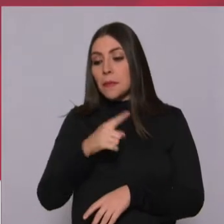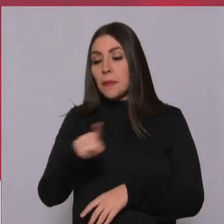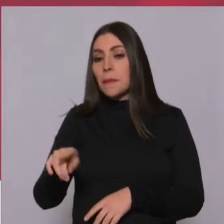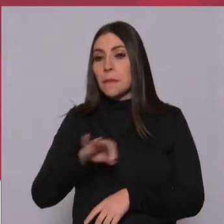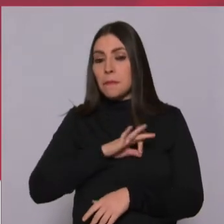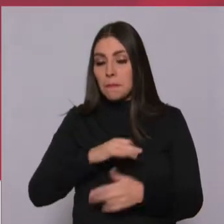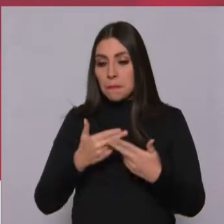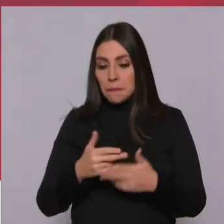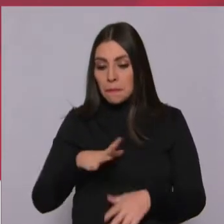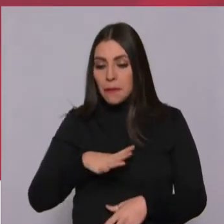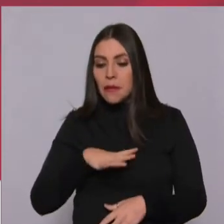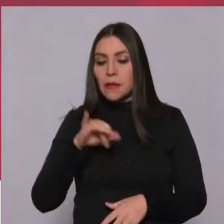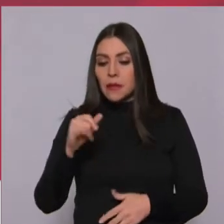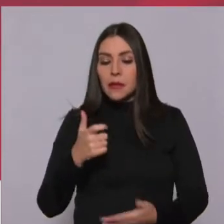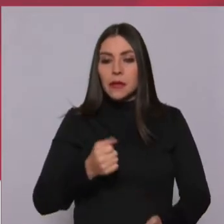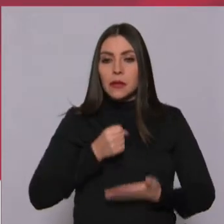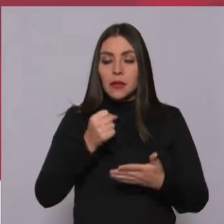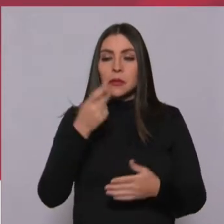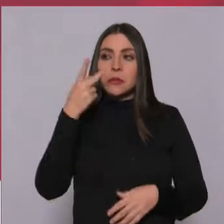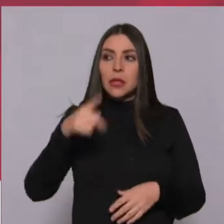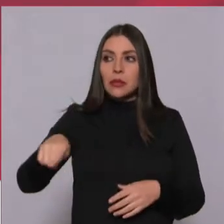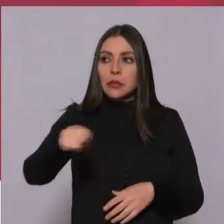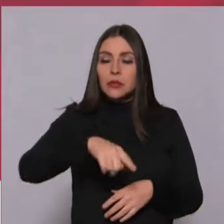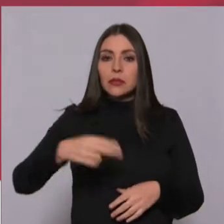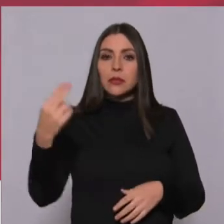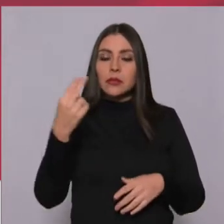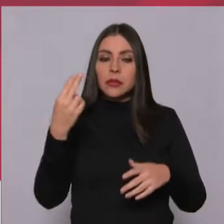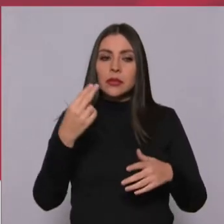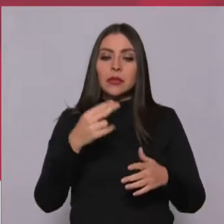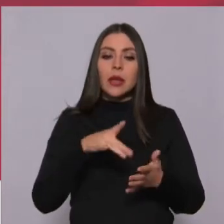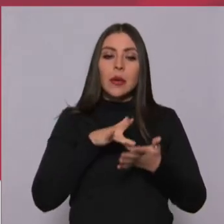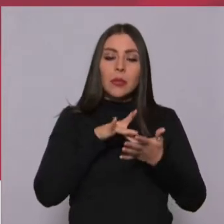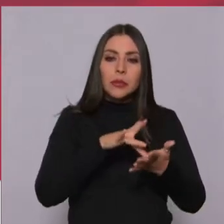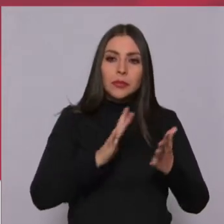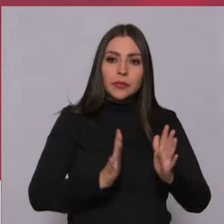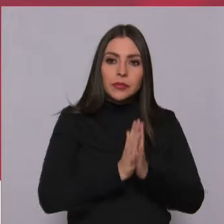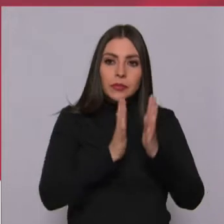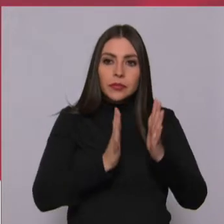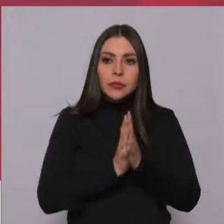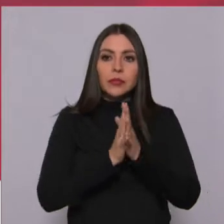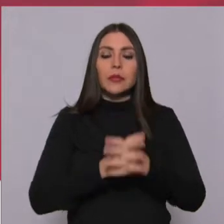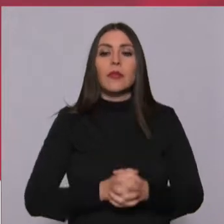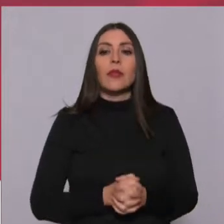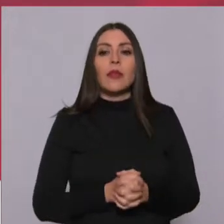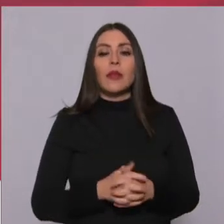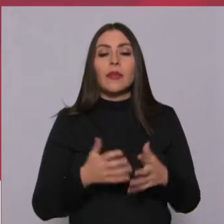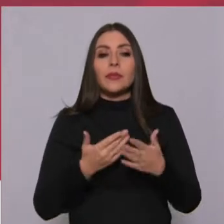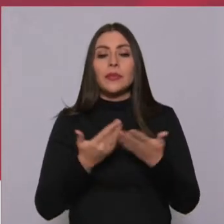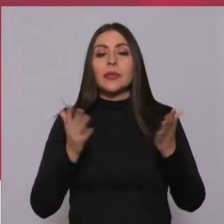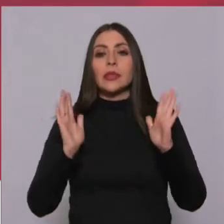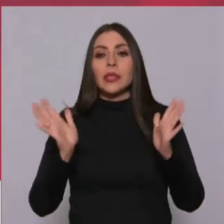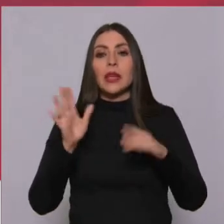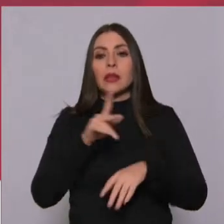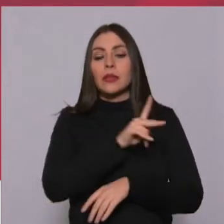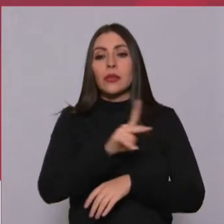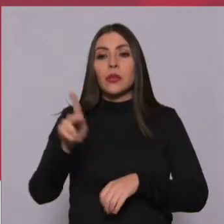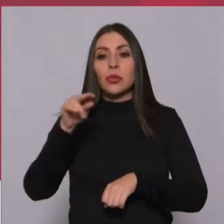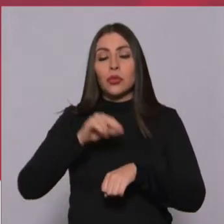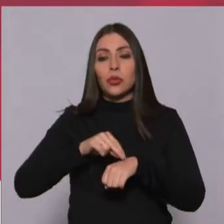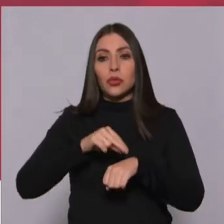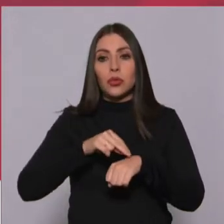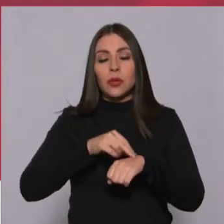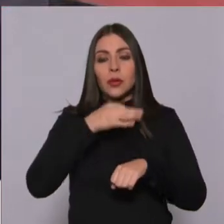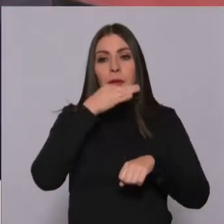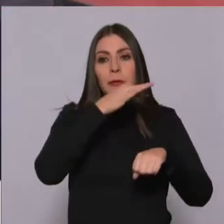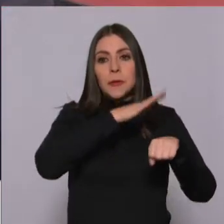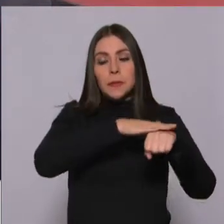pero tenemos que participar. Los médicos están siendo convocados para